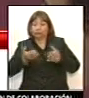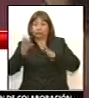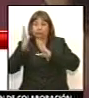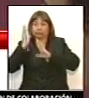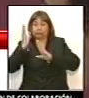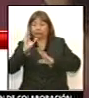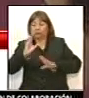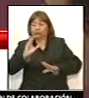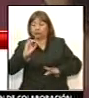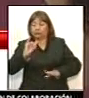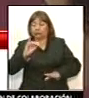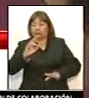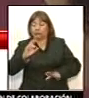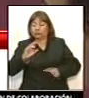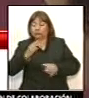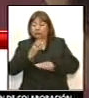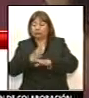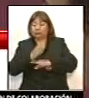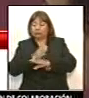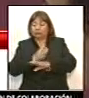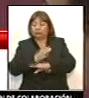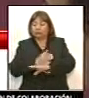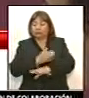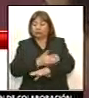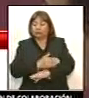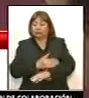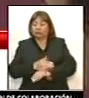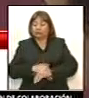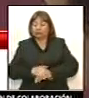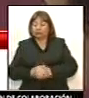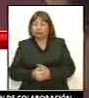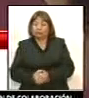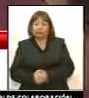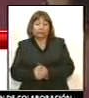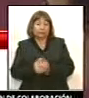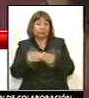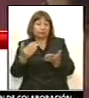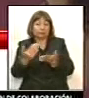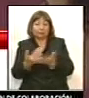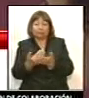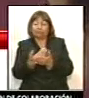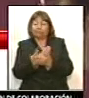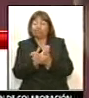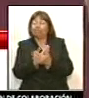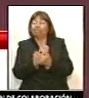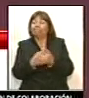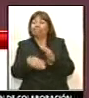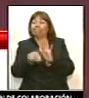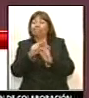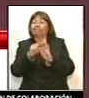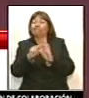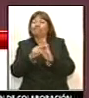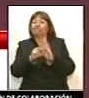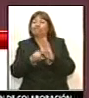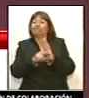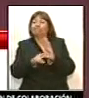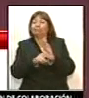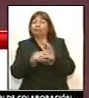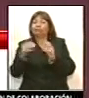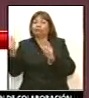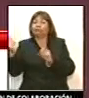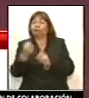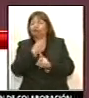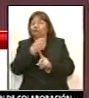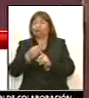del Cairo sobre población y desarrollo que también participé, es que nacen una serie de normas casualmente contra la